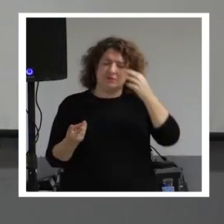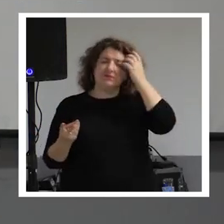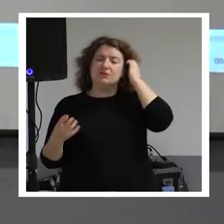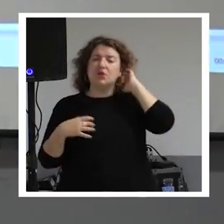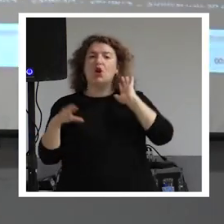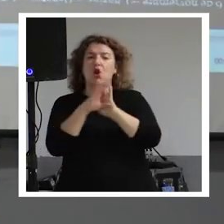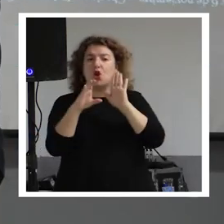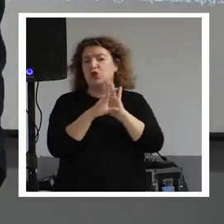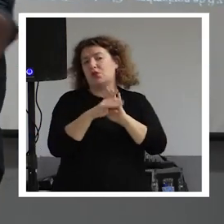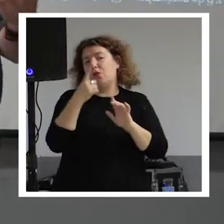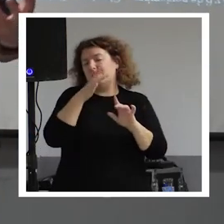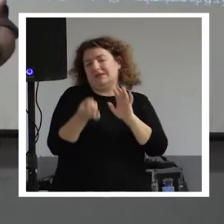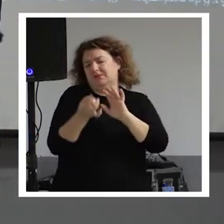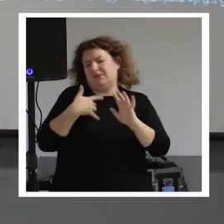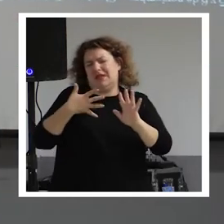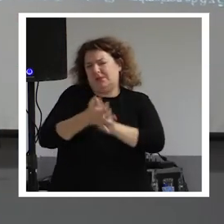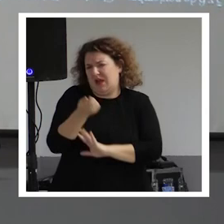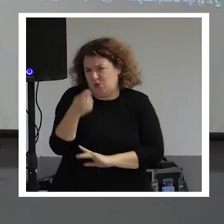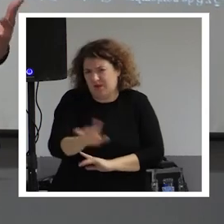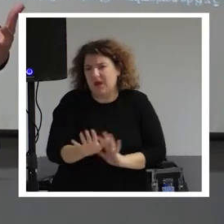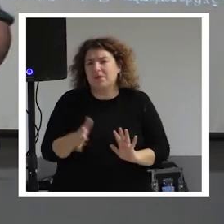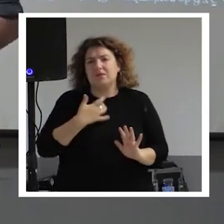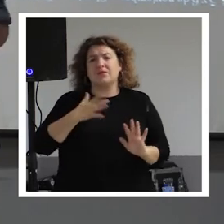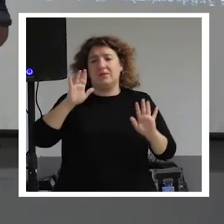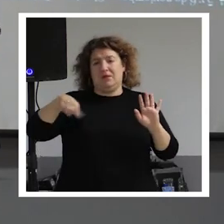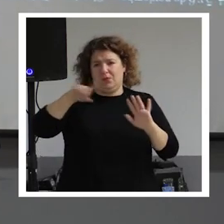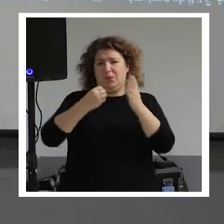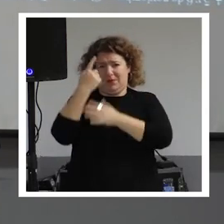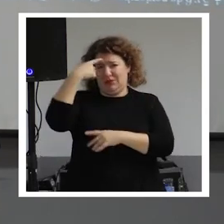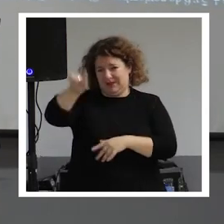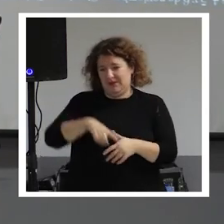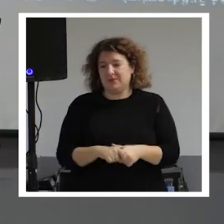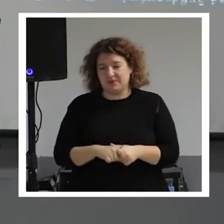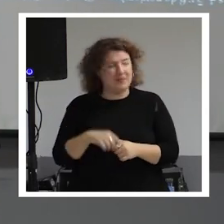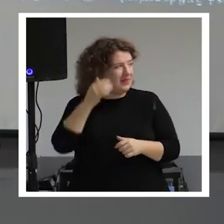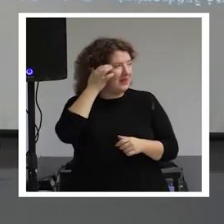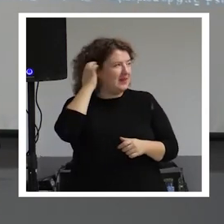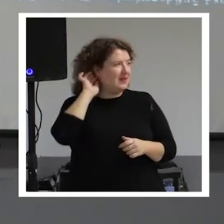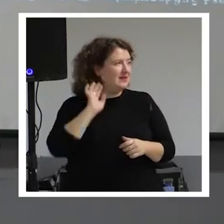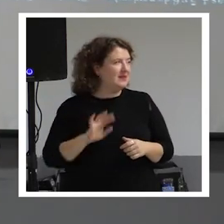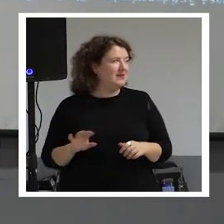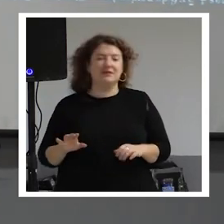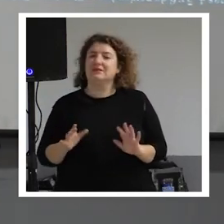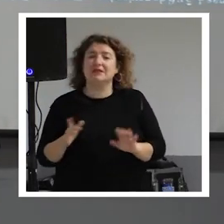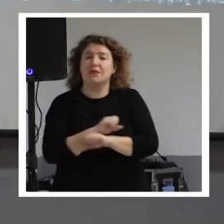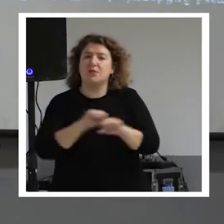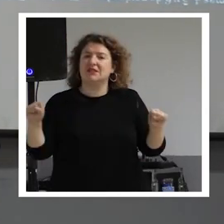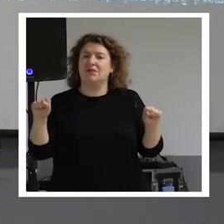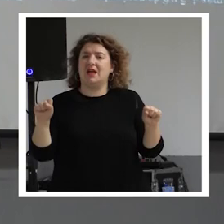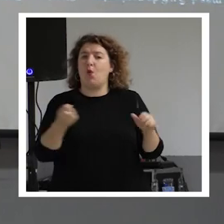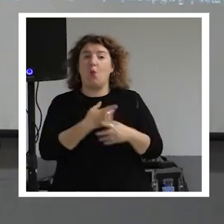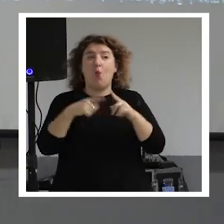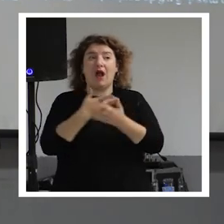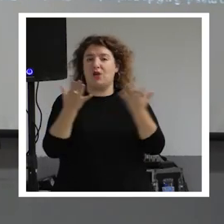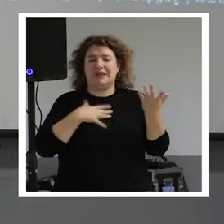había dejado una política completamente inútil los parlamentarios no servían para nada porque la dictadura había hecho que la